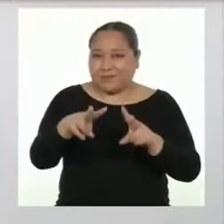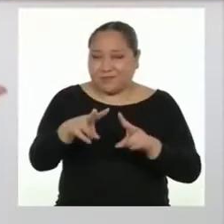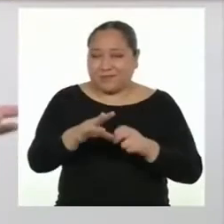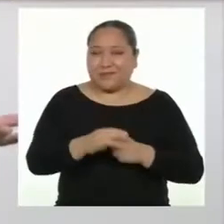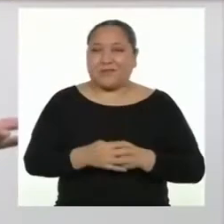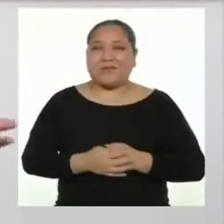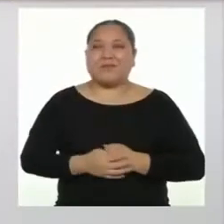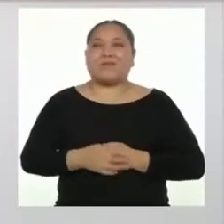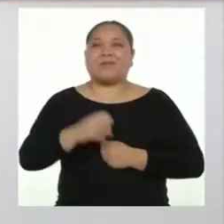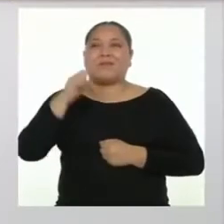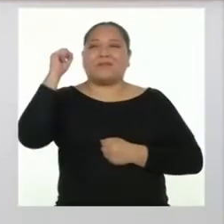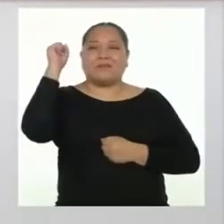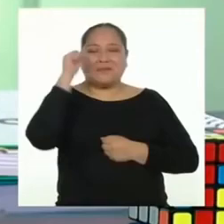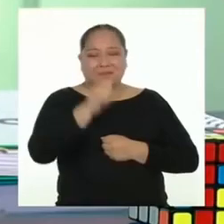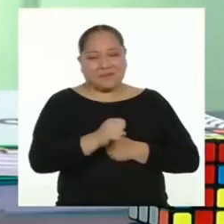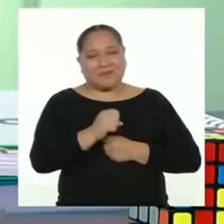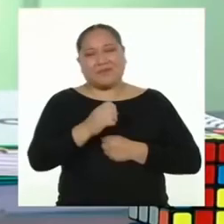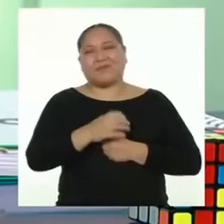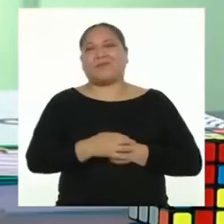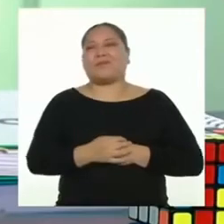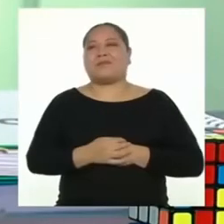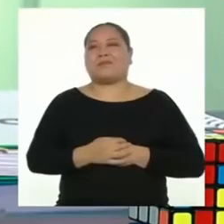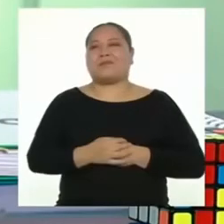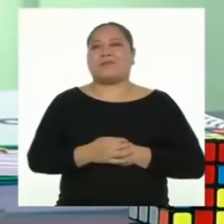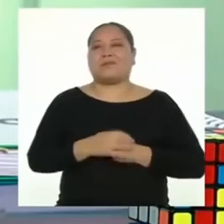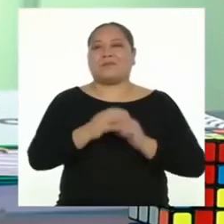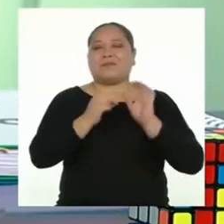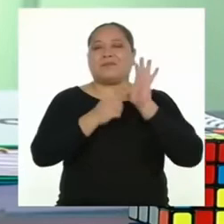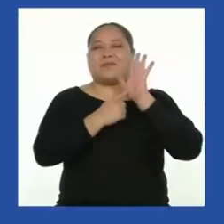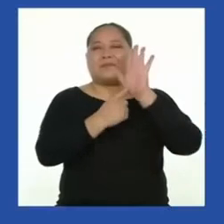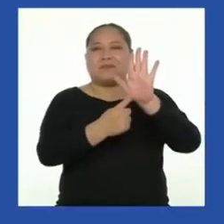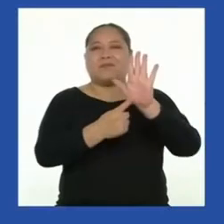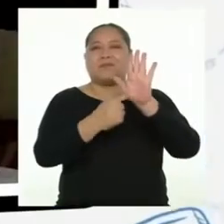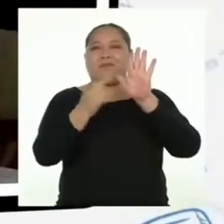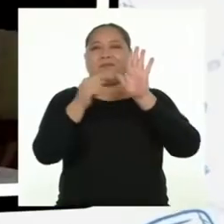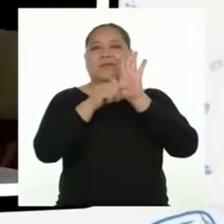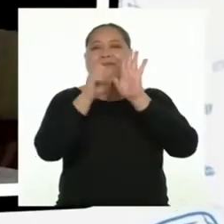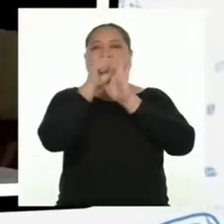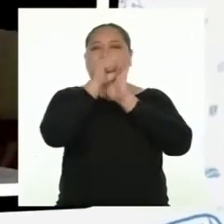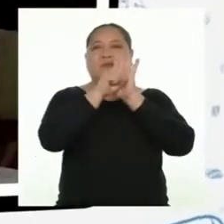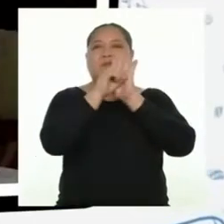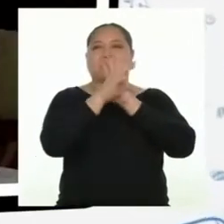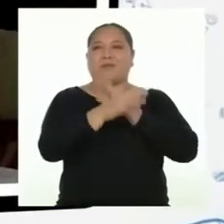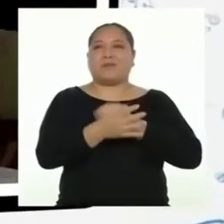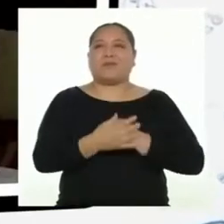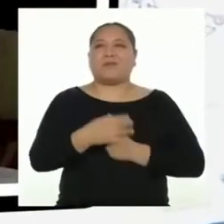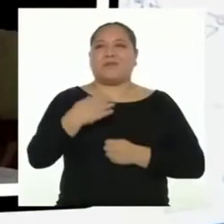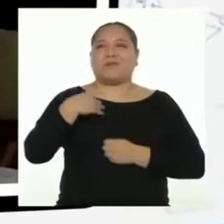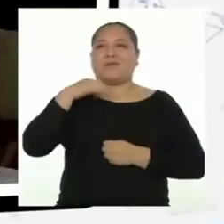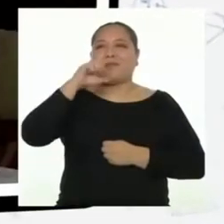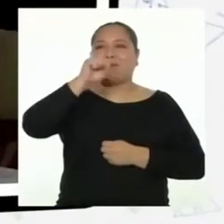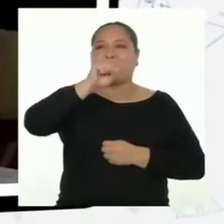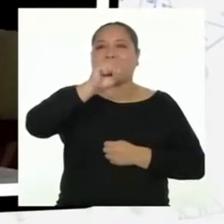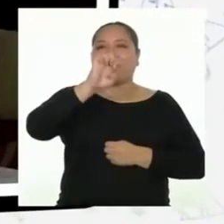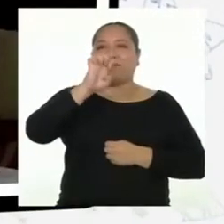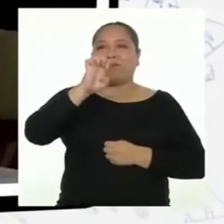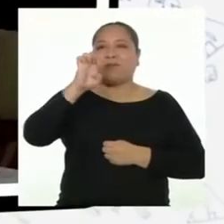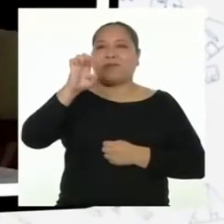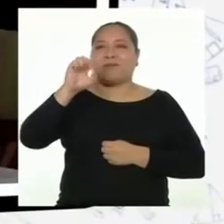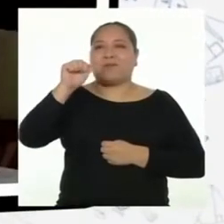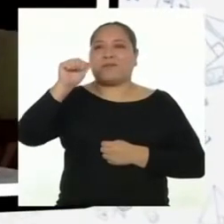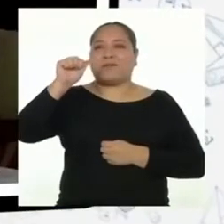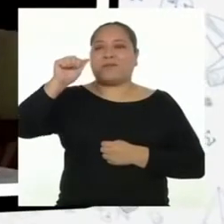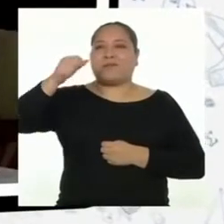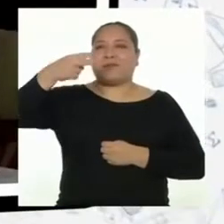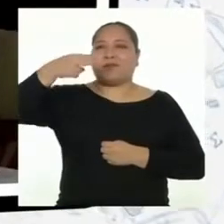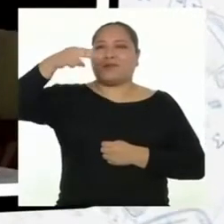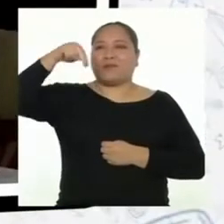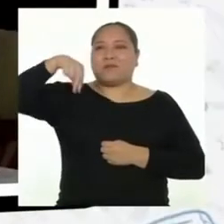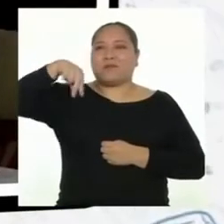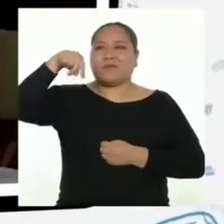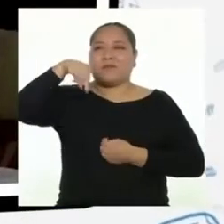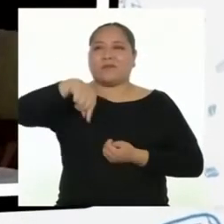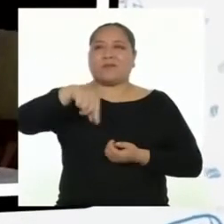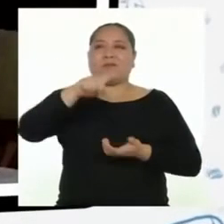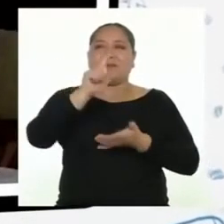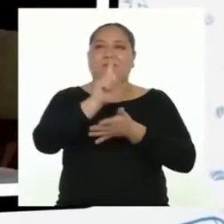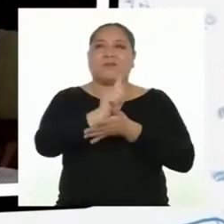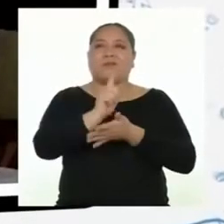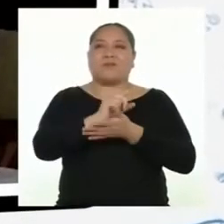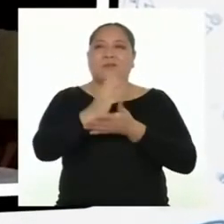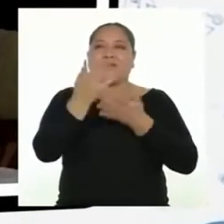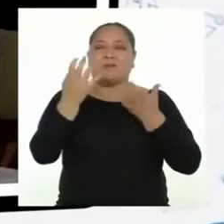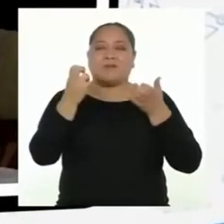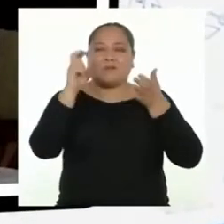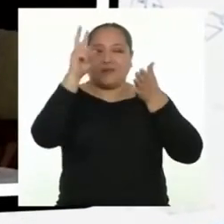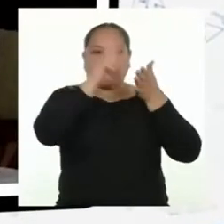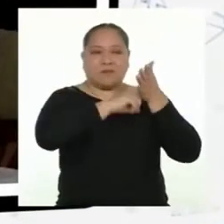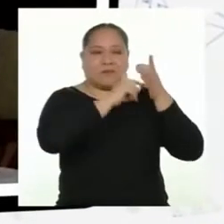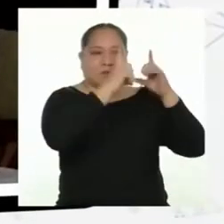resultado? Por supuesto. Proyectando video. Soy Xian, de la región de Lima. Y quiero leerles